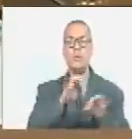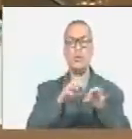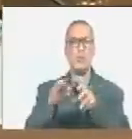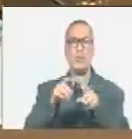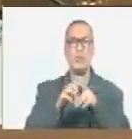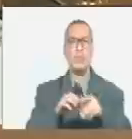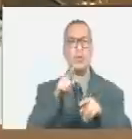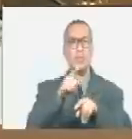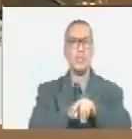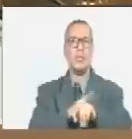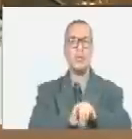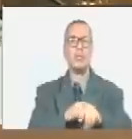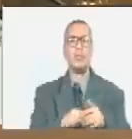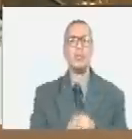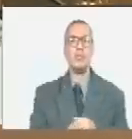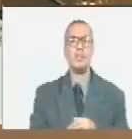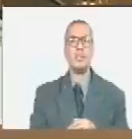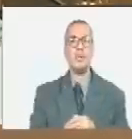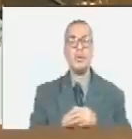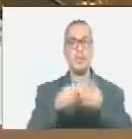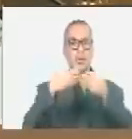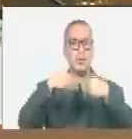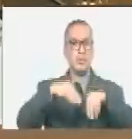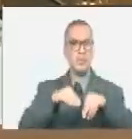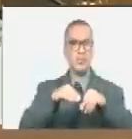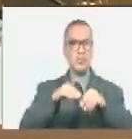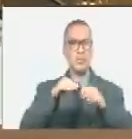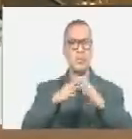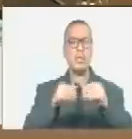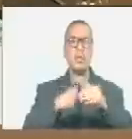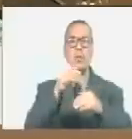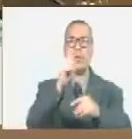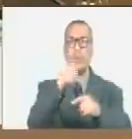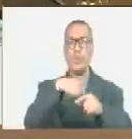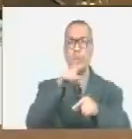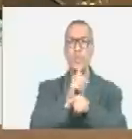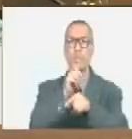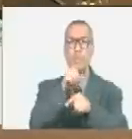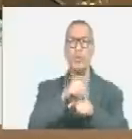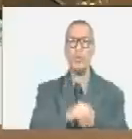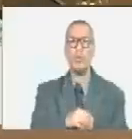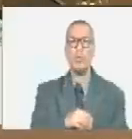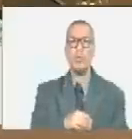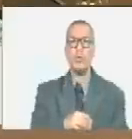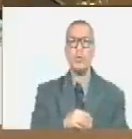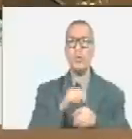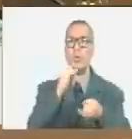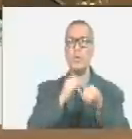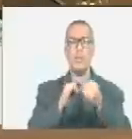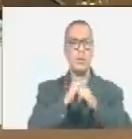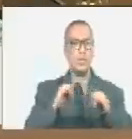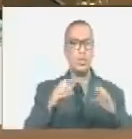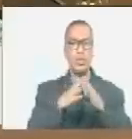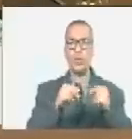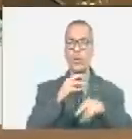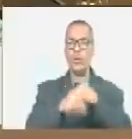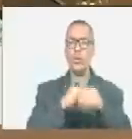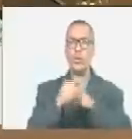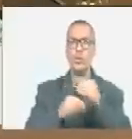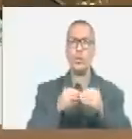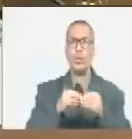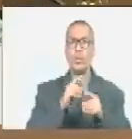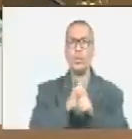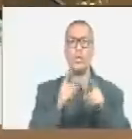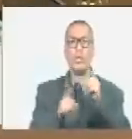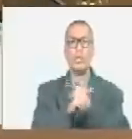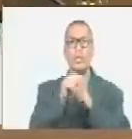redactada de la siguiente manera. Disposición derogatoria única quedan derogadas todas las disposiciones